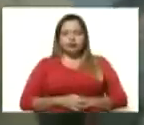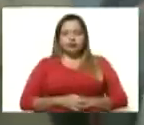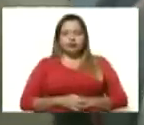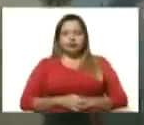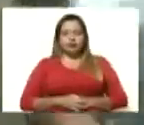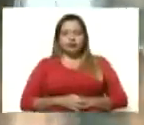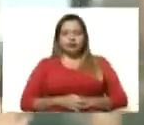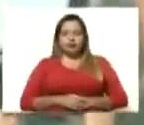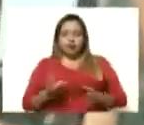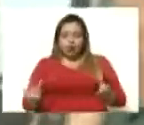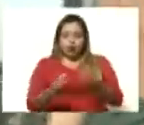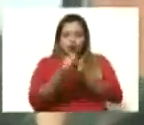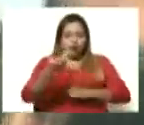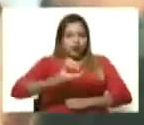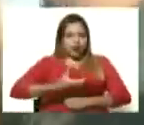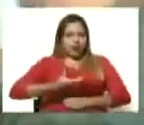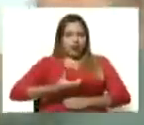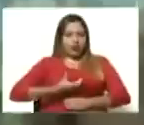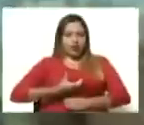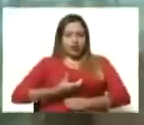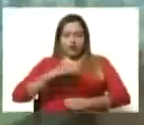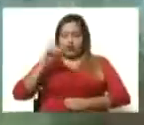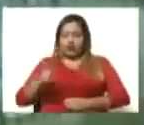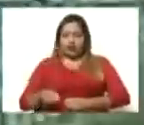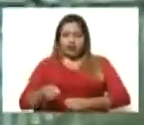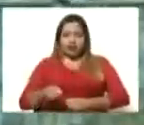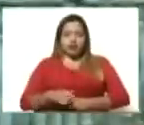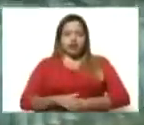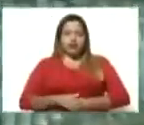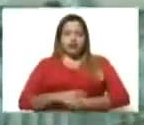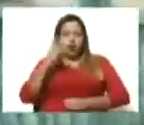con el alcalde Pedro Hernández, este muchacho